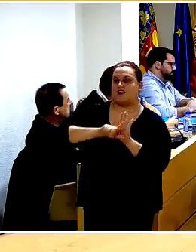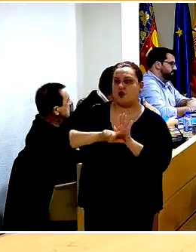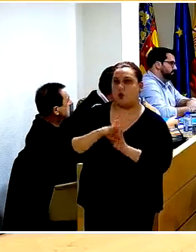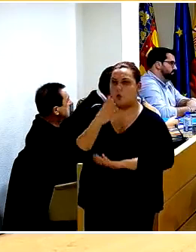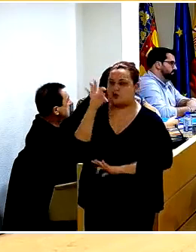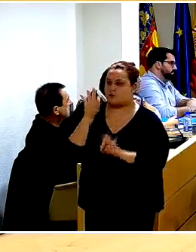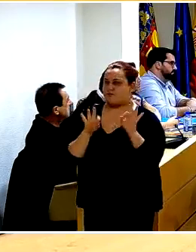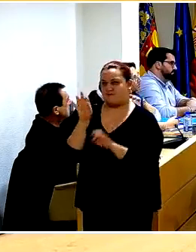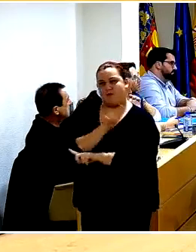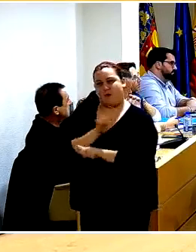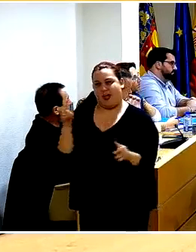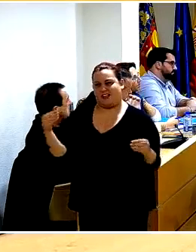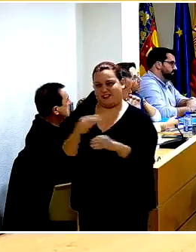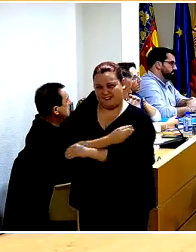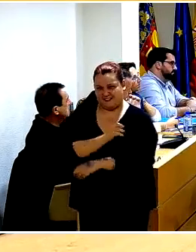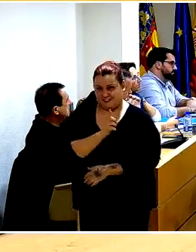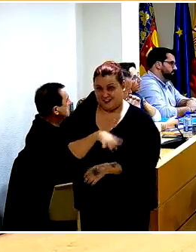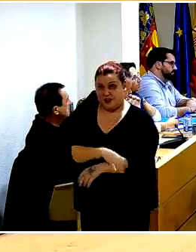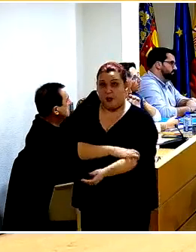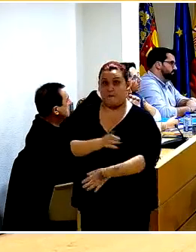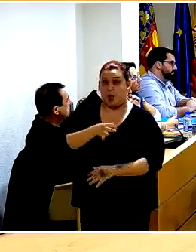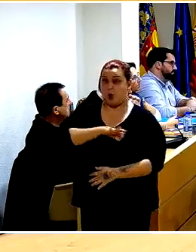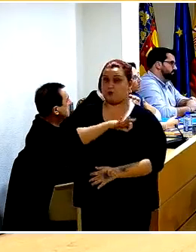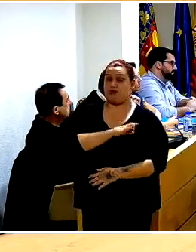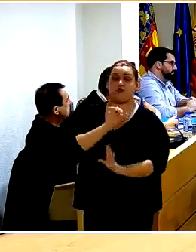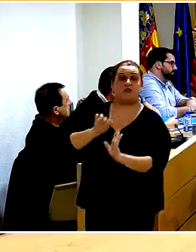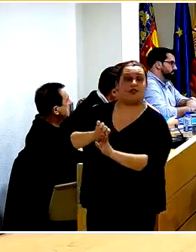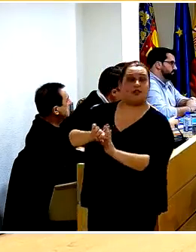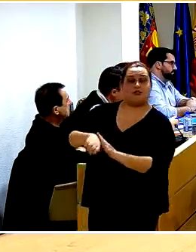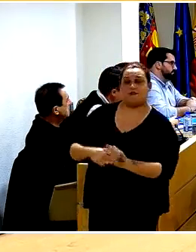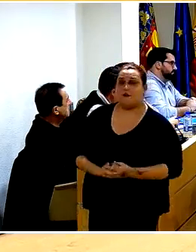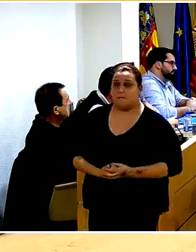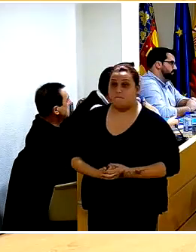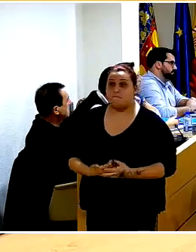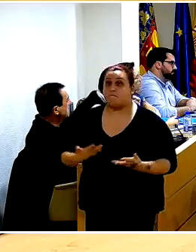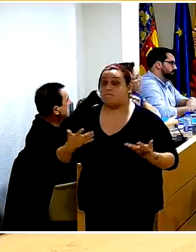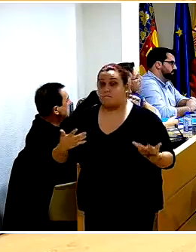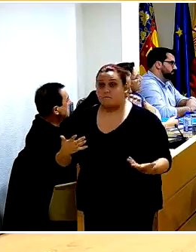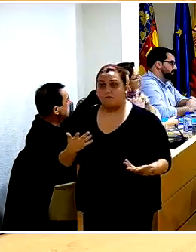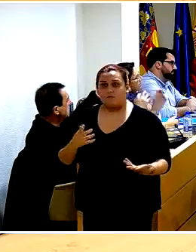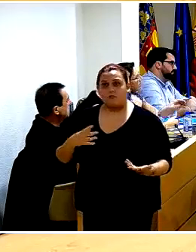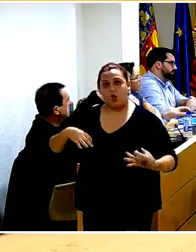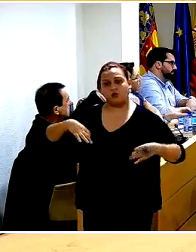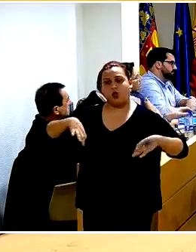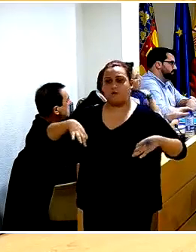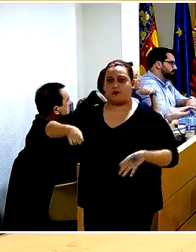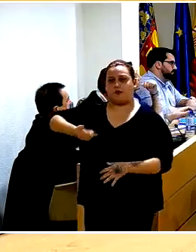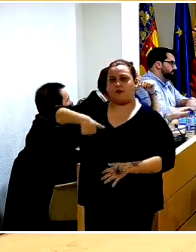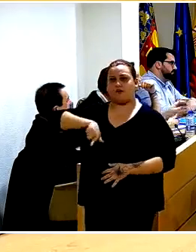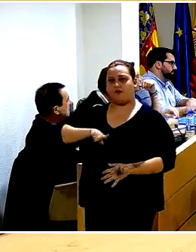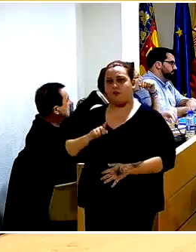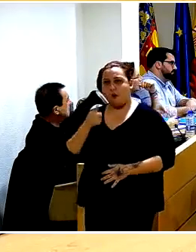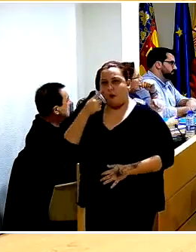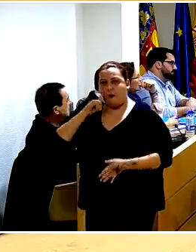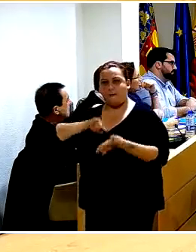4%. Sin embargo, ustedes no lo han tenido en cuenta. Pero es que no solamente tenemos esta previsión del gasto de